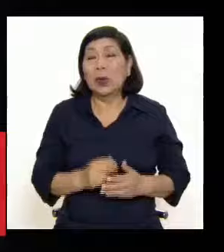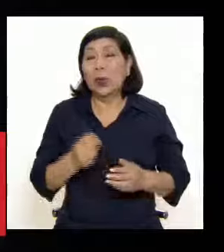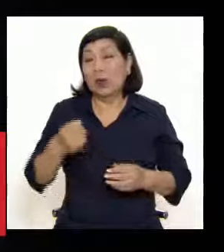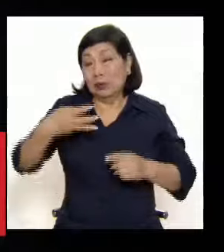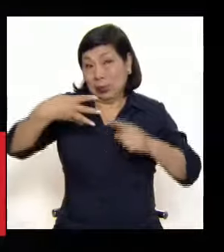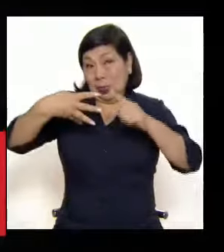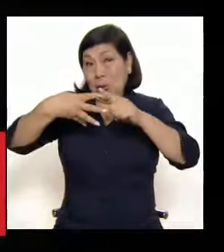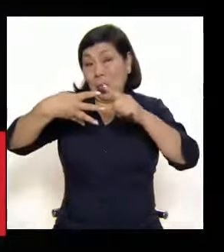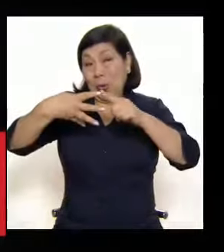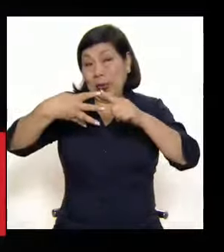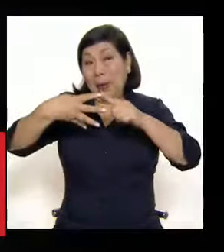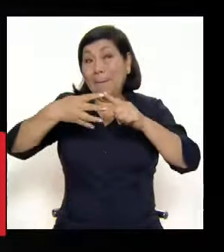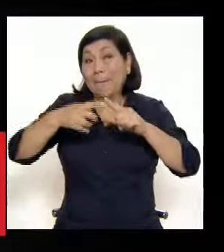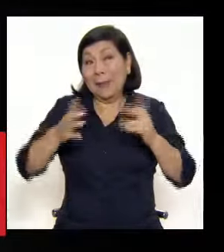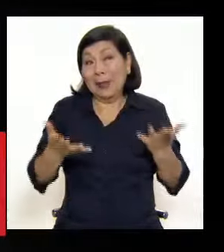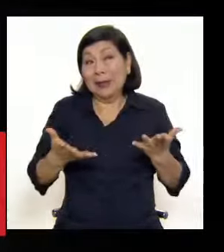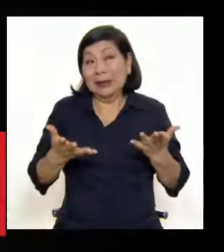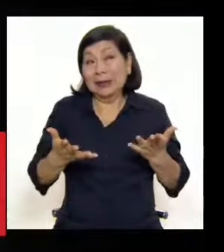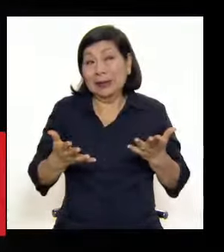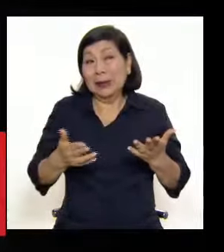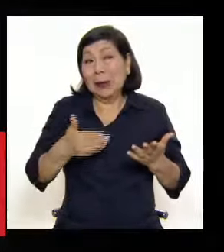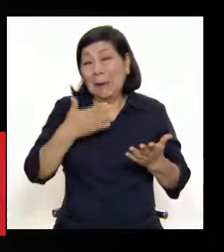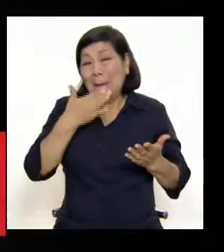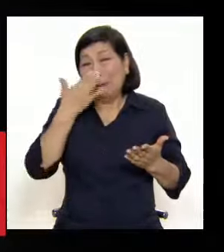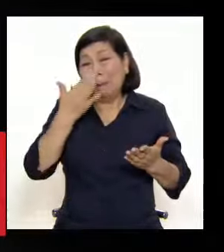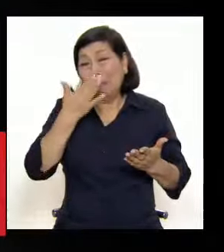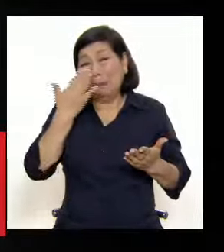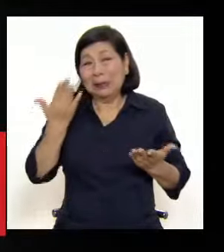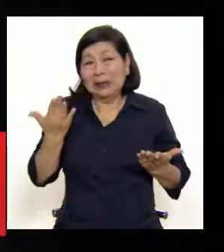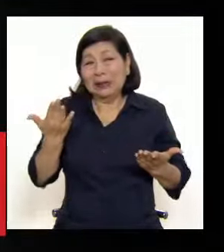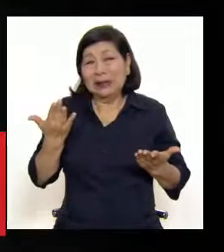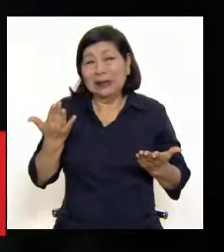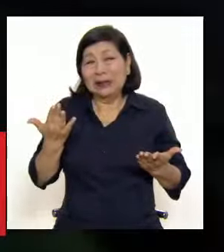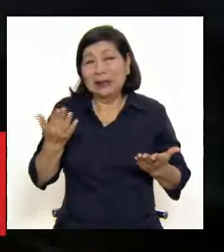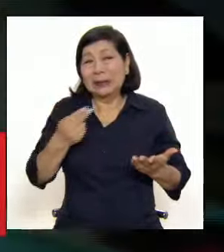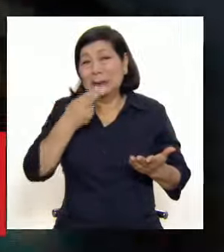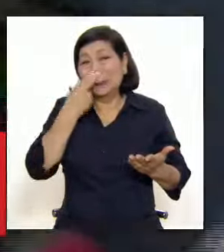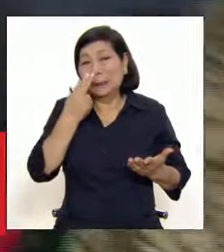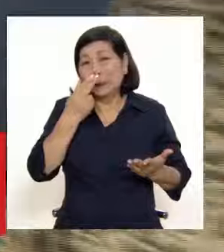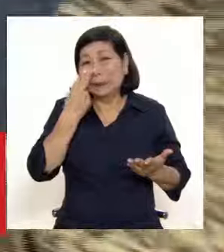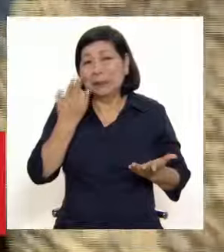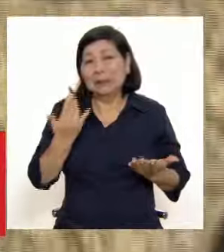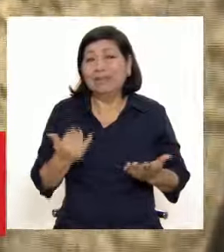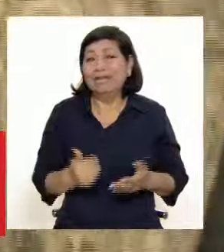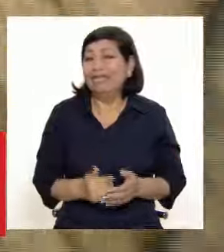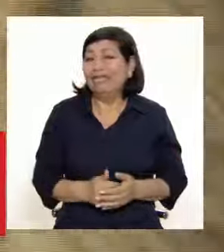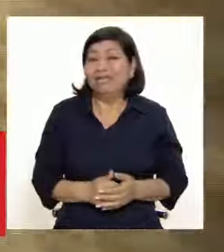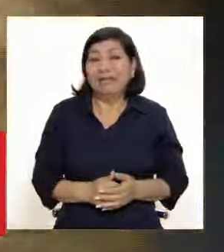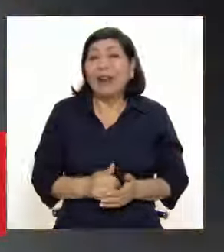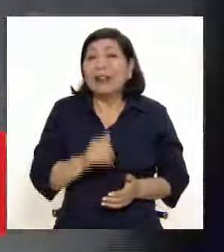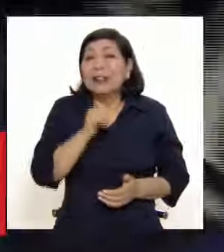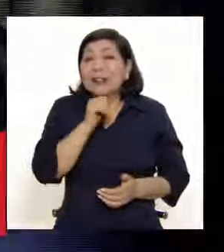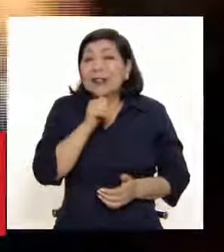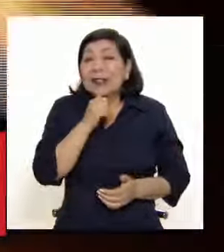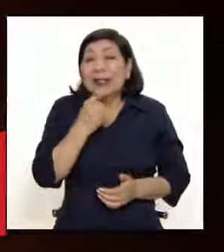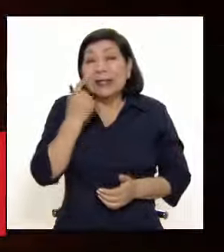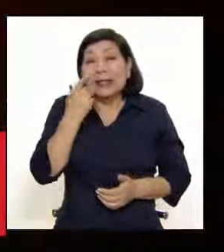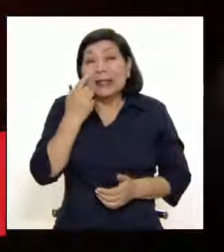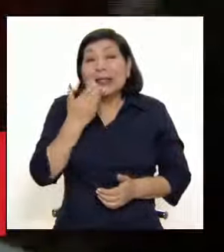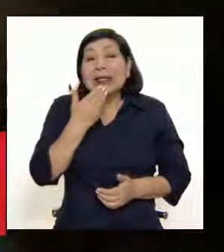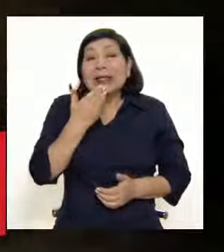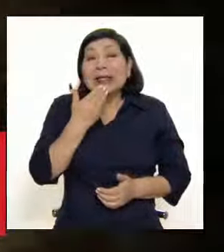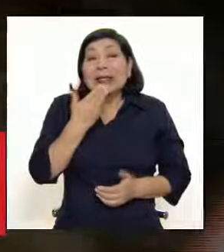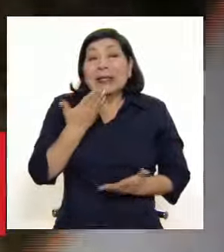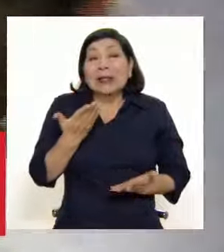cuarto piso tenemos incluso un poco de dificultad para respirar. Entonces, falta por conocer